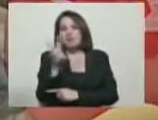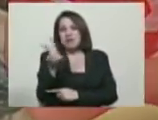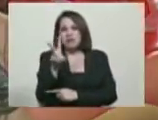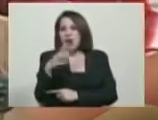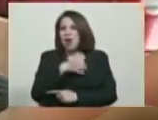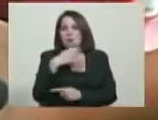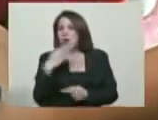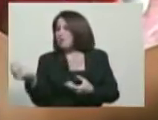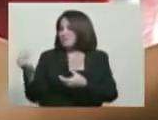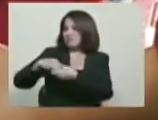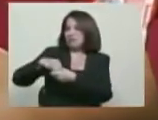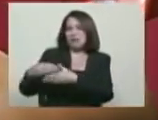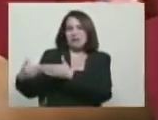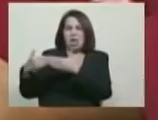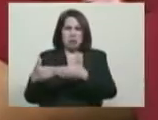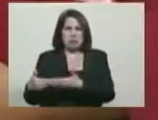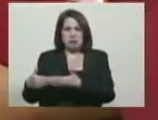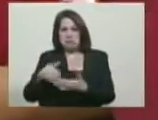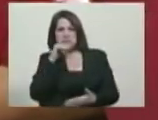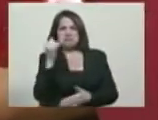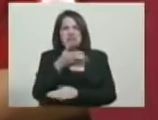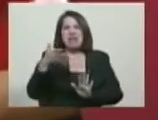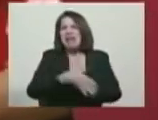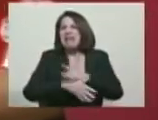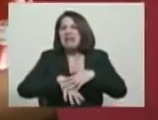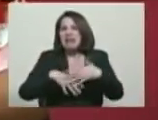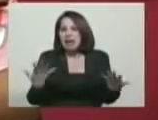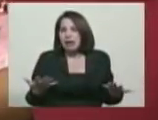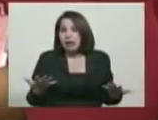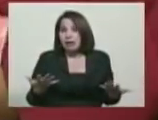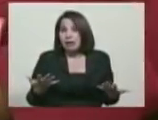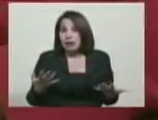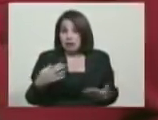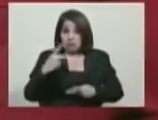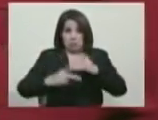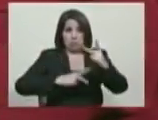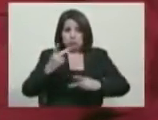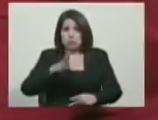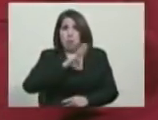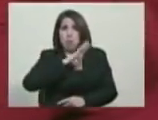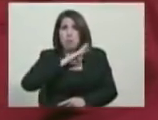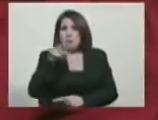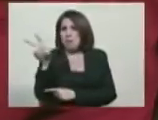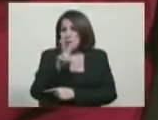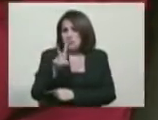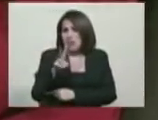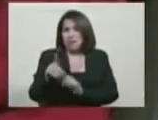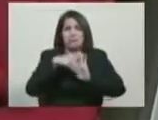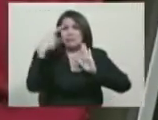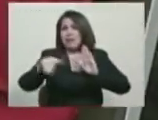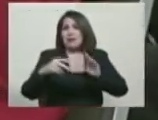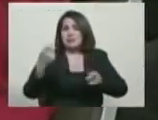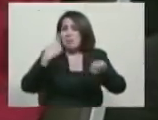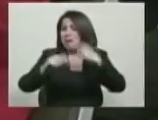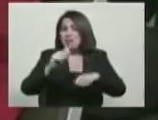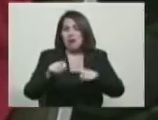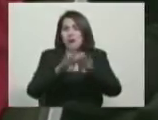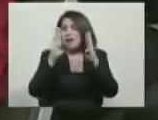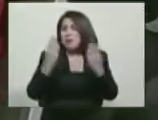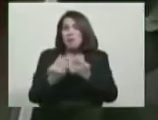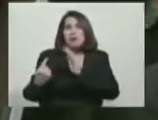Venezuela lo que produce tiene derecho a venderlo en el mundo. Y le hablo como